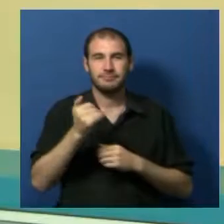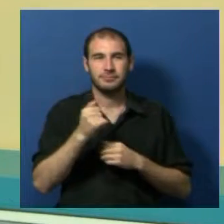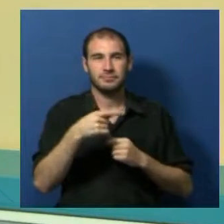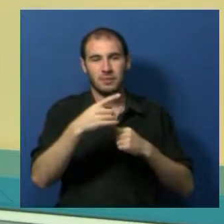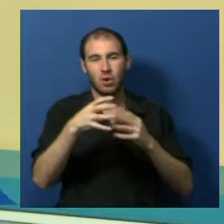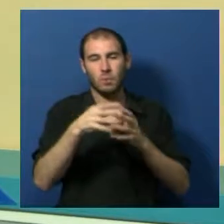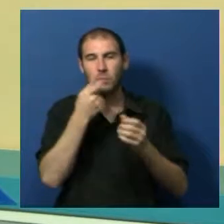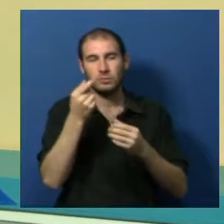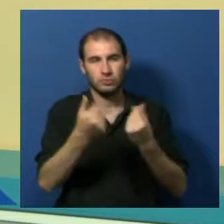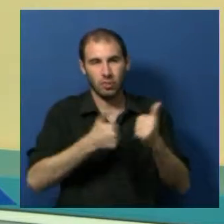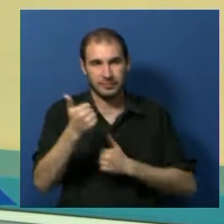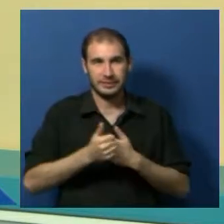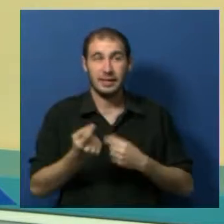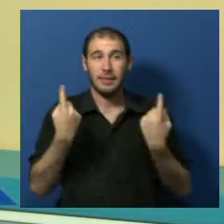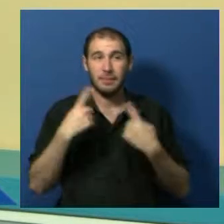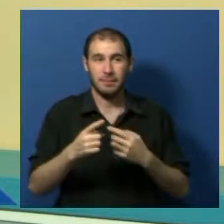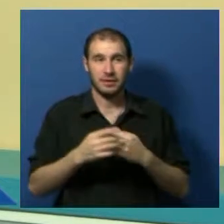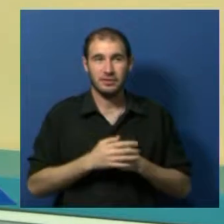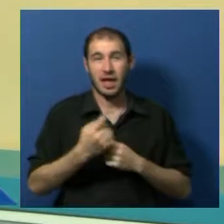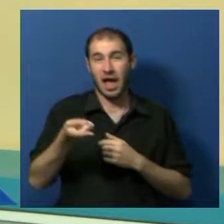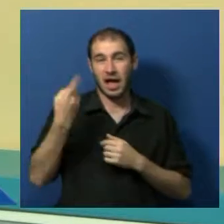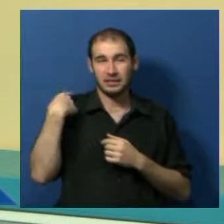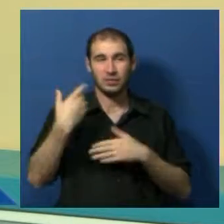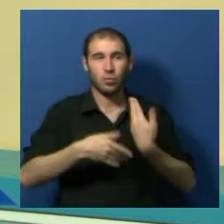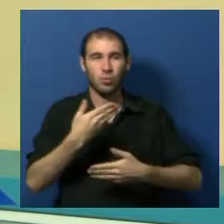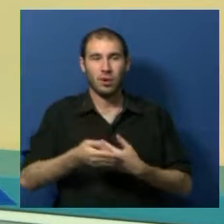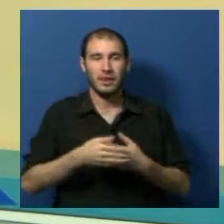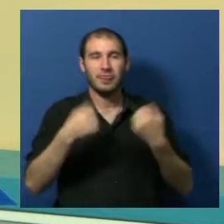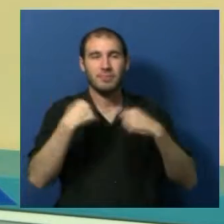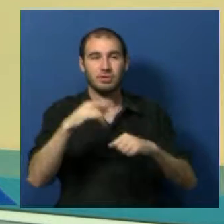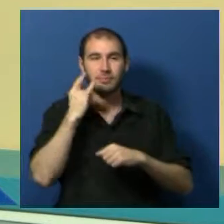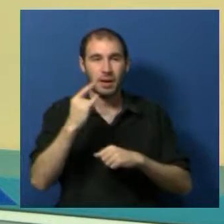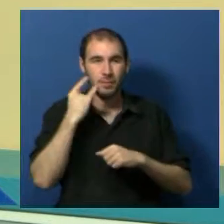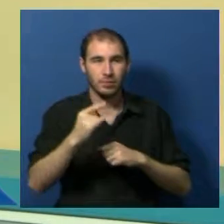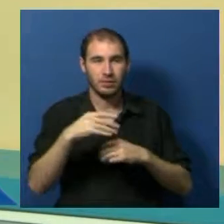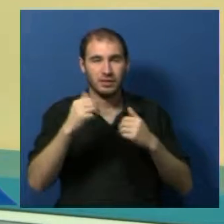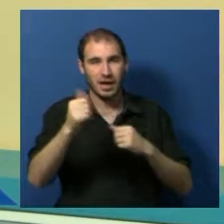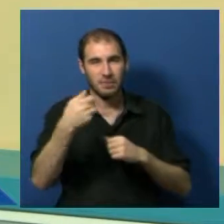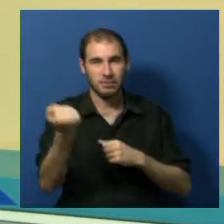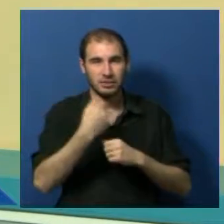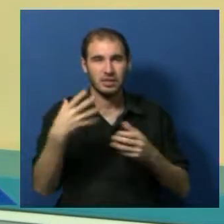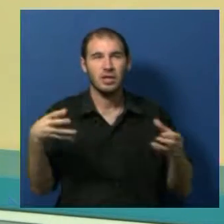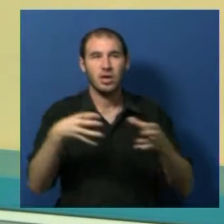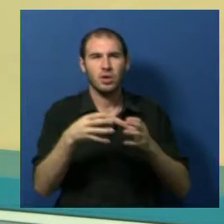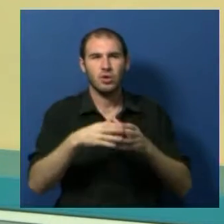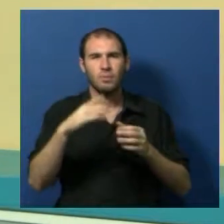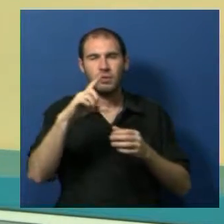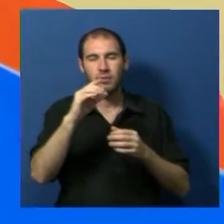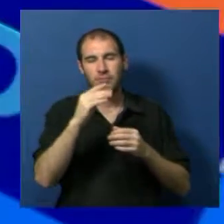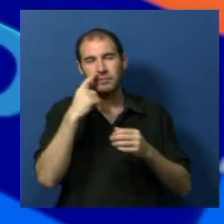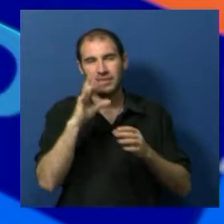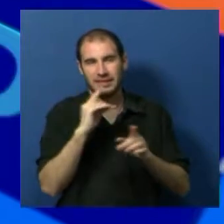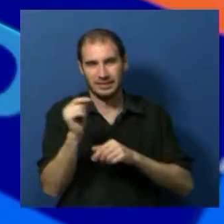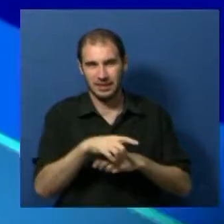los equipos mendocinos disputaron, pero justamente ayer estuvo jugando el Deportivo Maipú, un triunfo importantísimo para el equipo de Juan Carlos